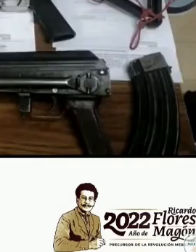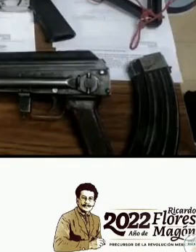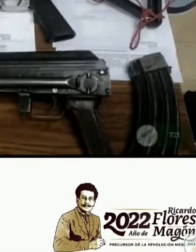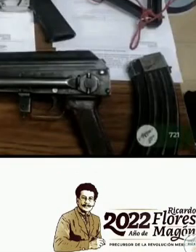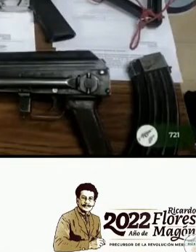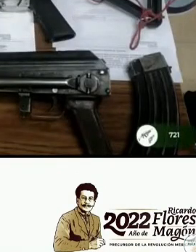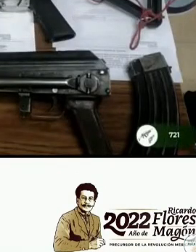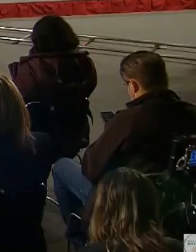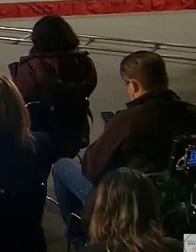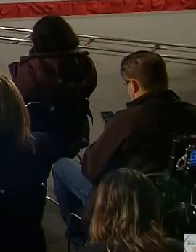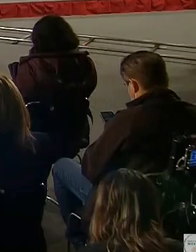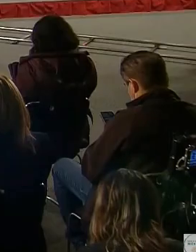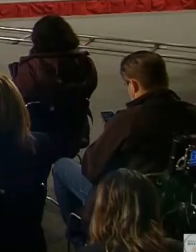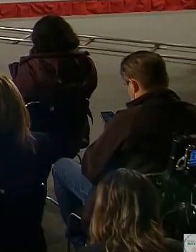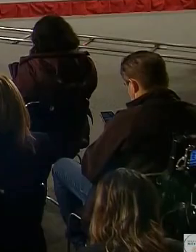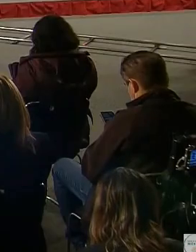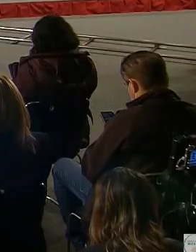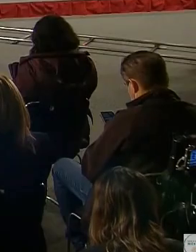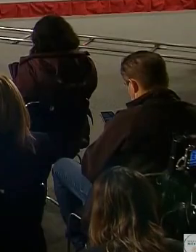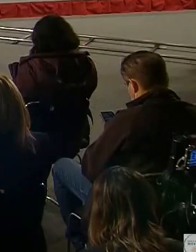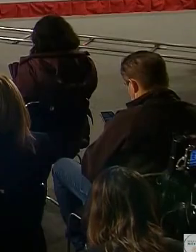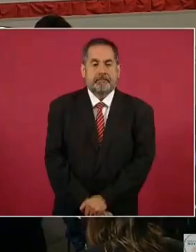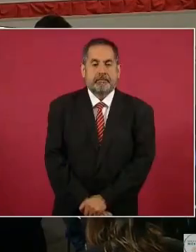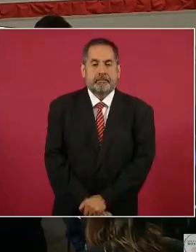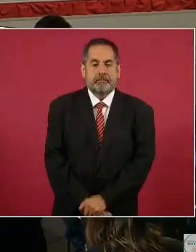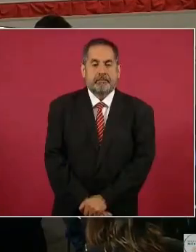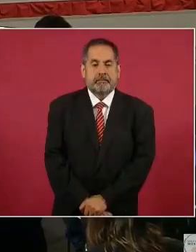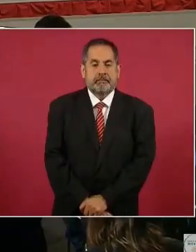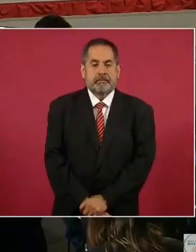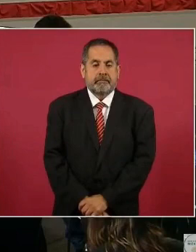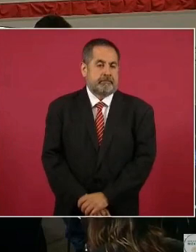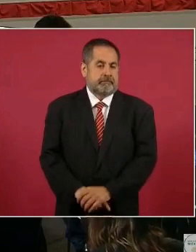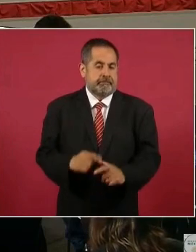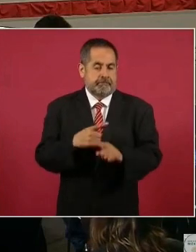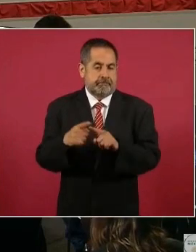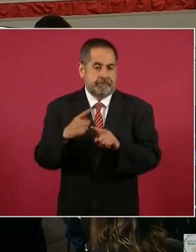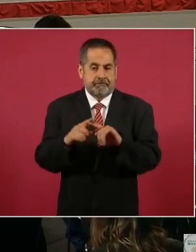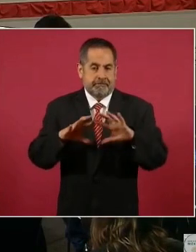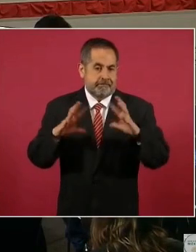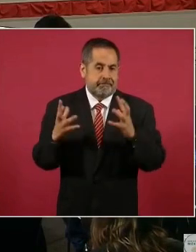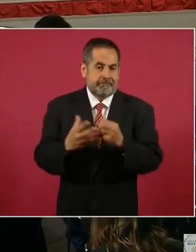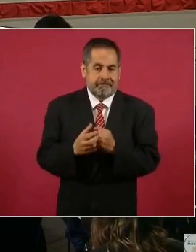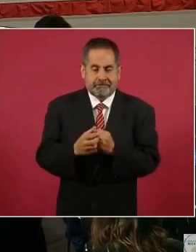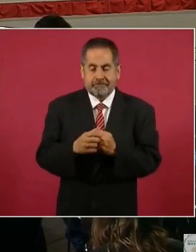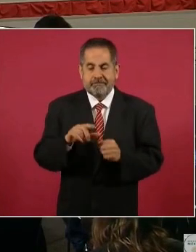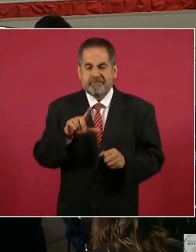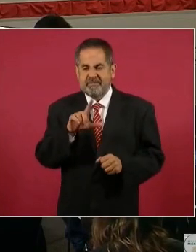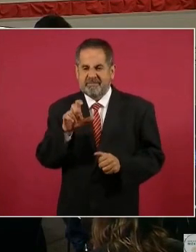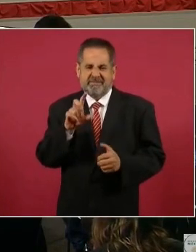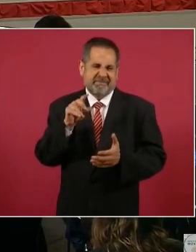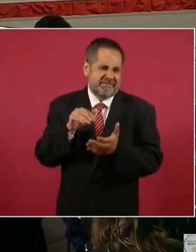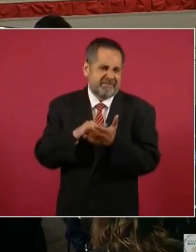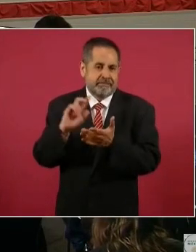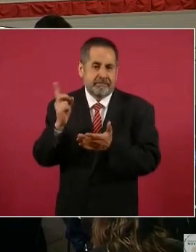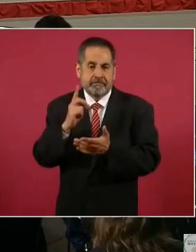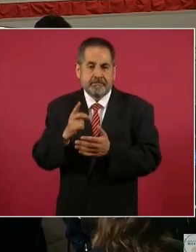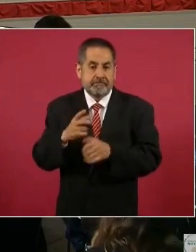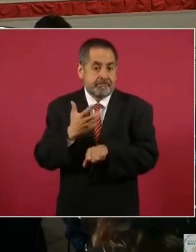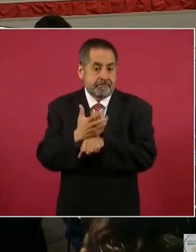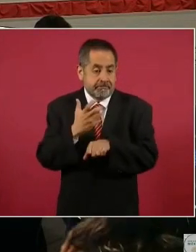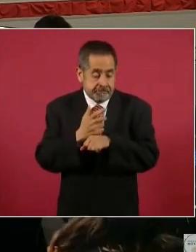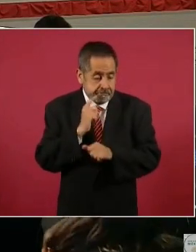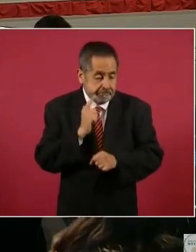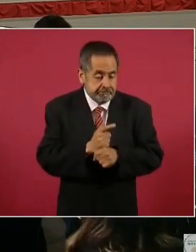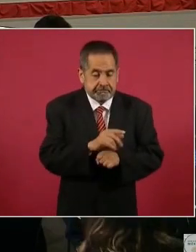de pesos moneda nacional y 720 mil 830 dólares americanos adelante por favor